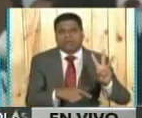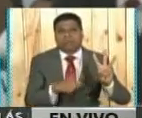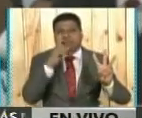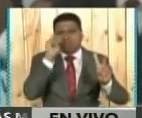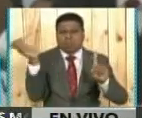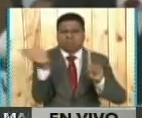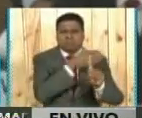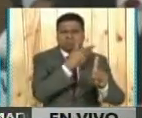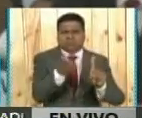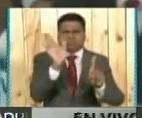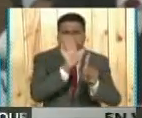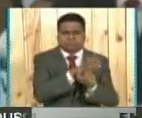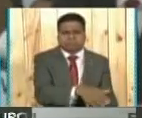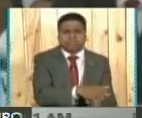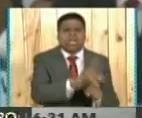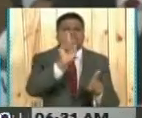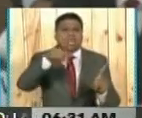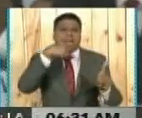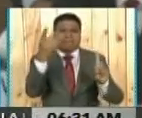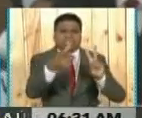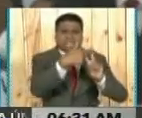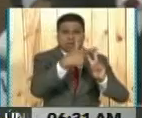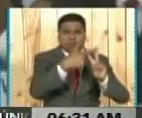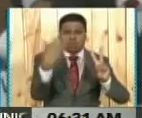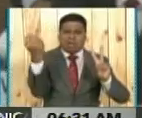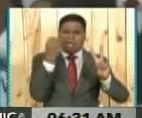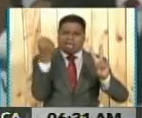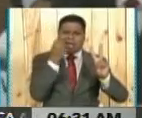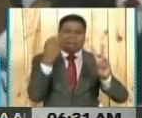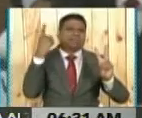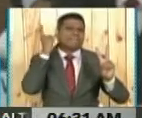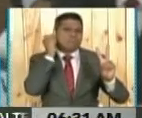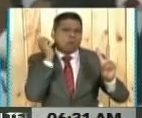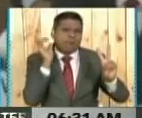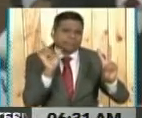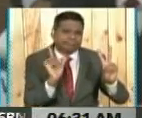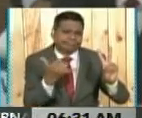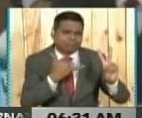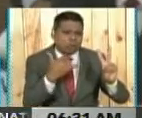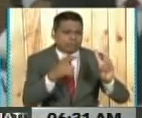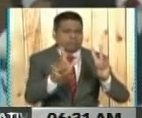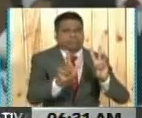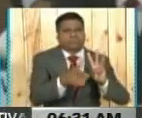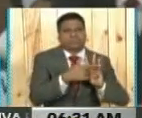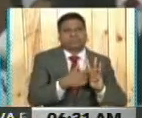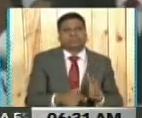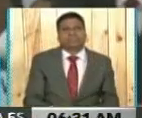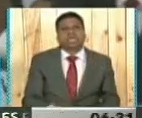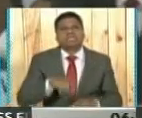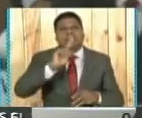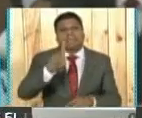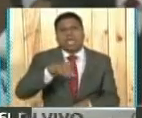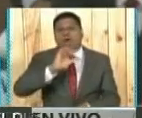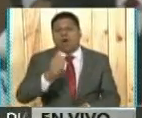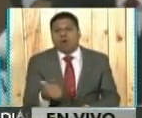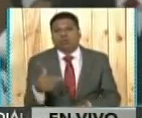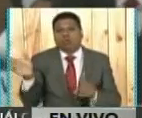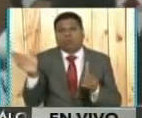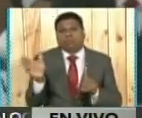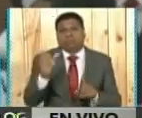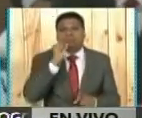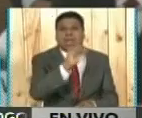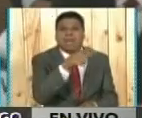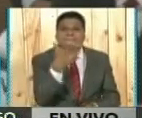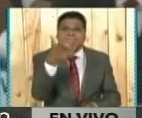femicidio agravado e inducción al suicidio. Se registraron casos de femicidio que fueron investigados, fueron sancionados y pasados a